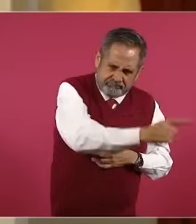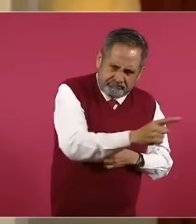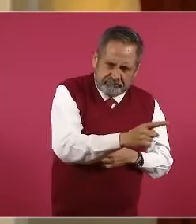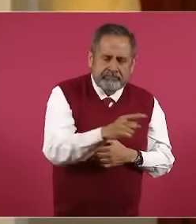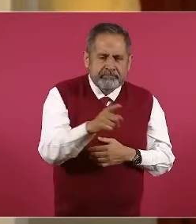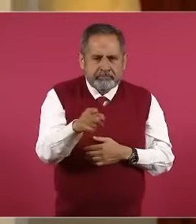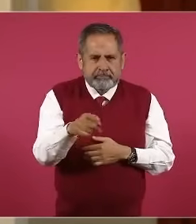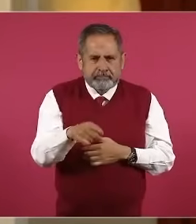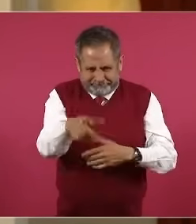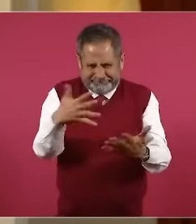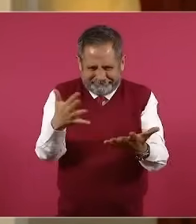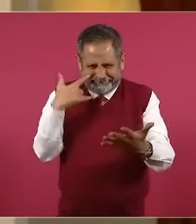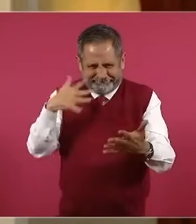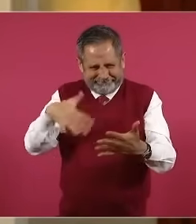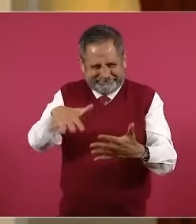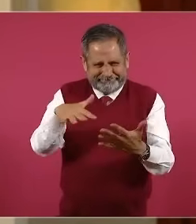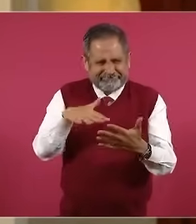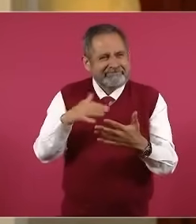Busquen,